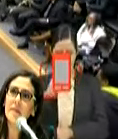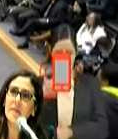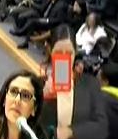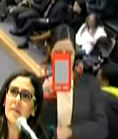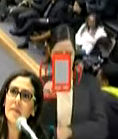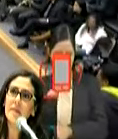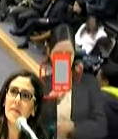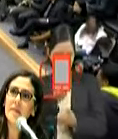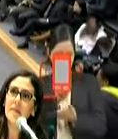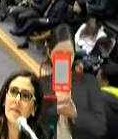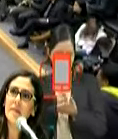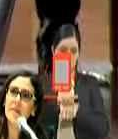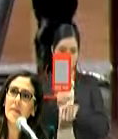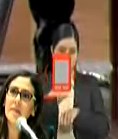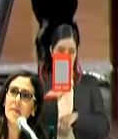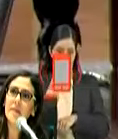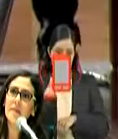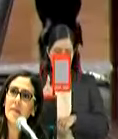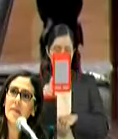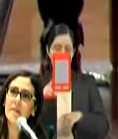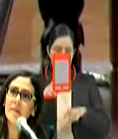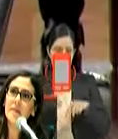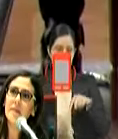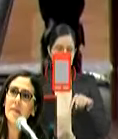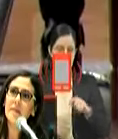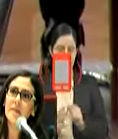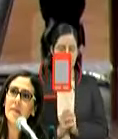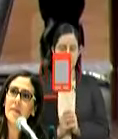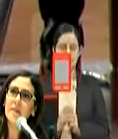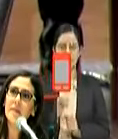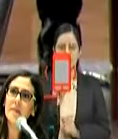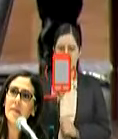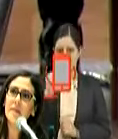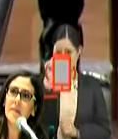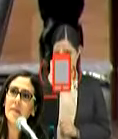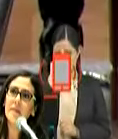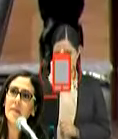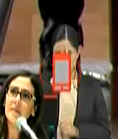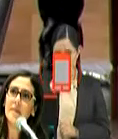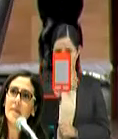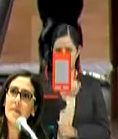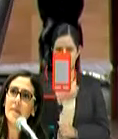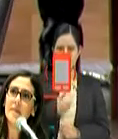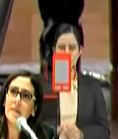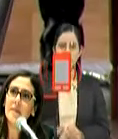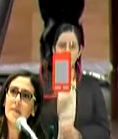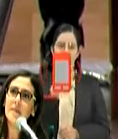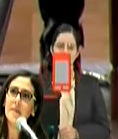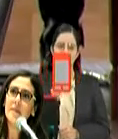ser a finales de febrero, pues en que las personas